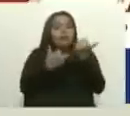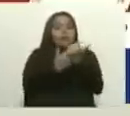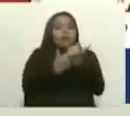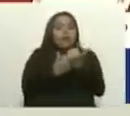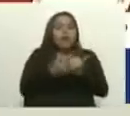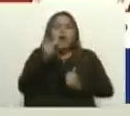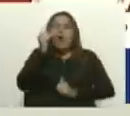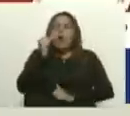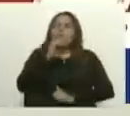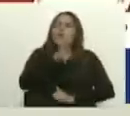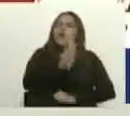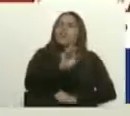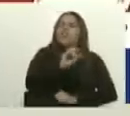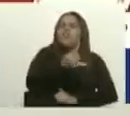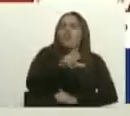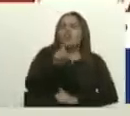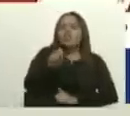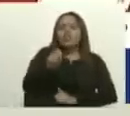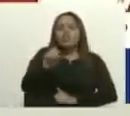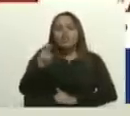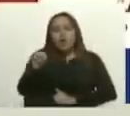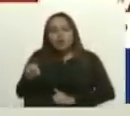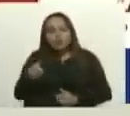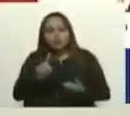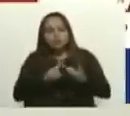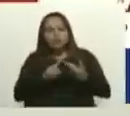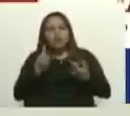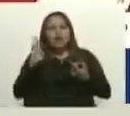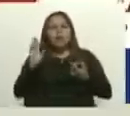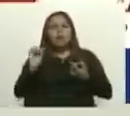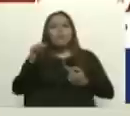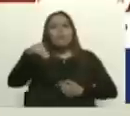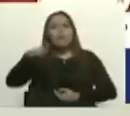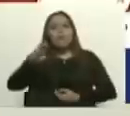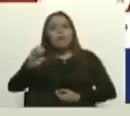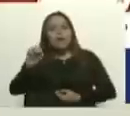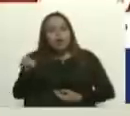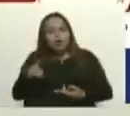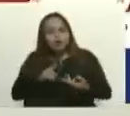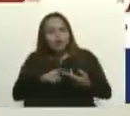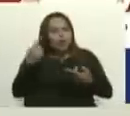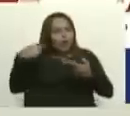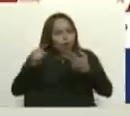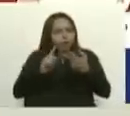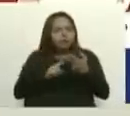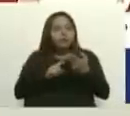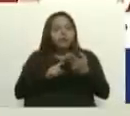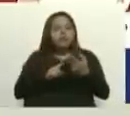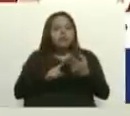Bolton, Abraham, Pompeo, Donald Trump ordenó invadir Venezuela